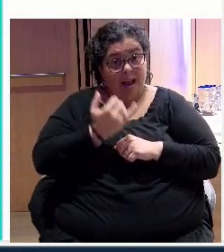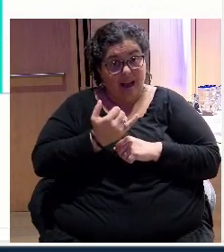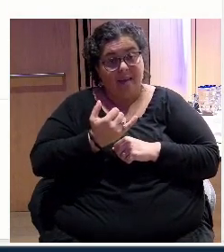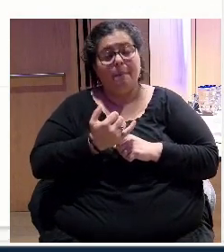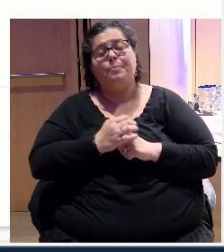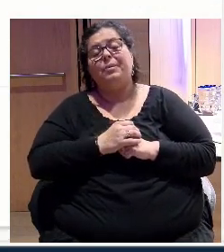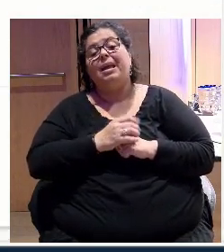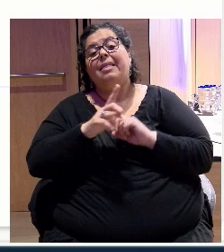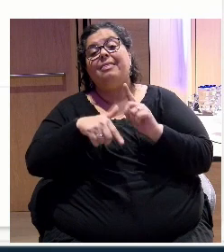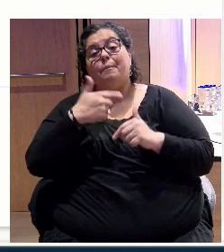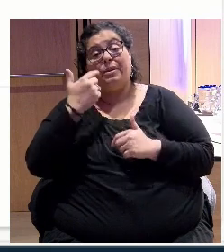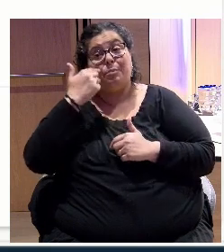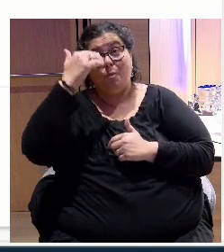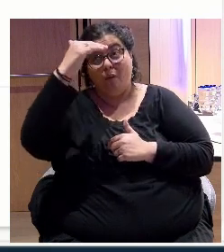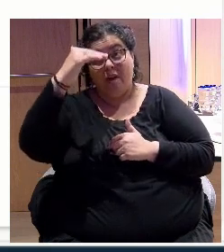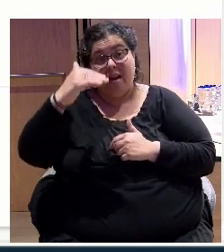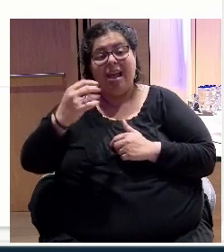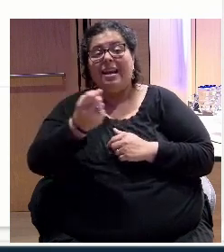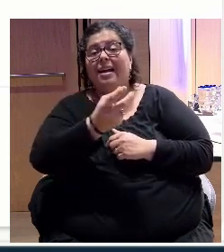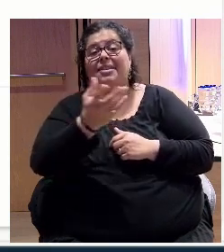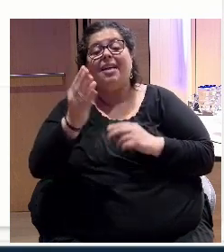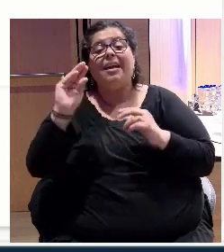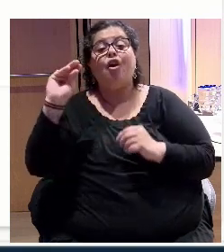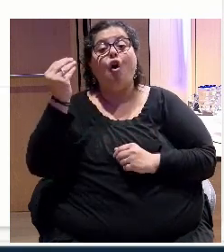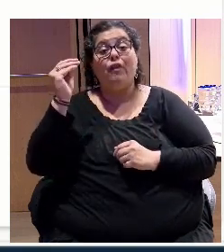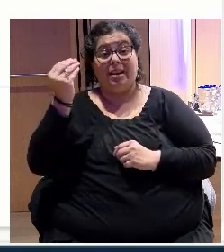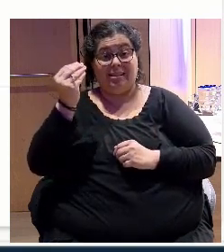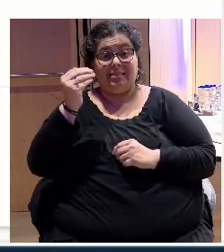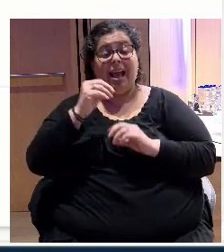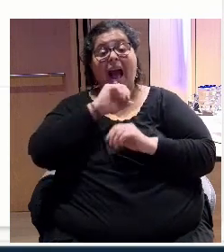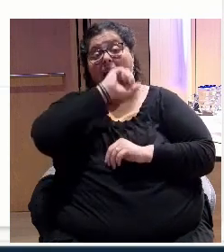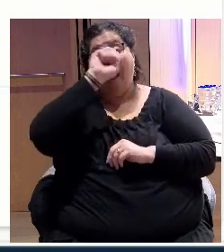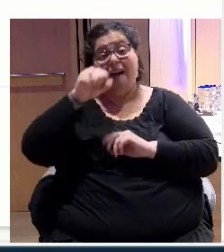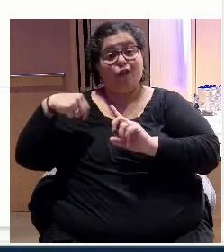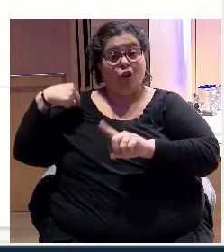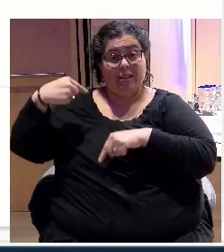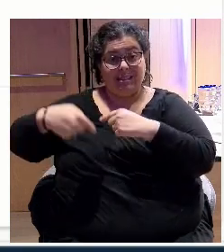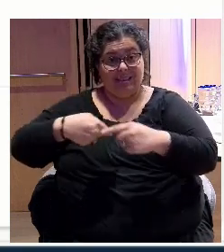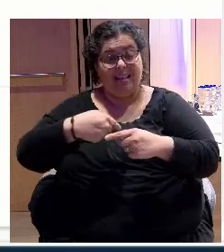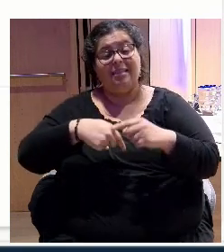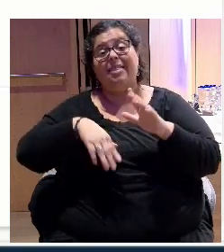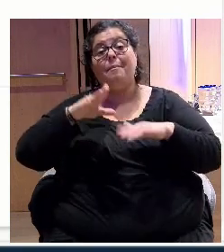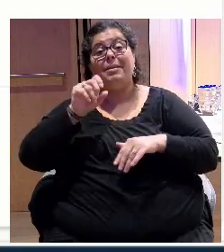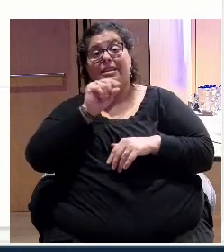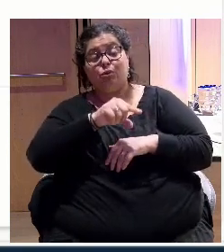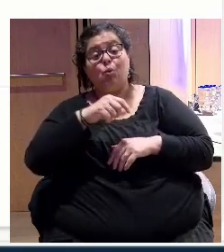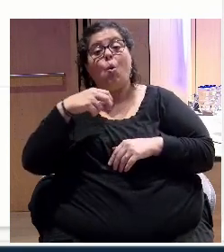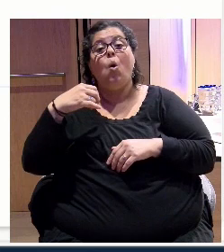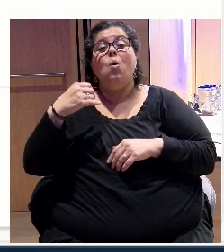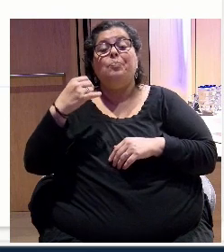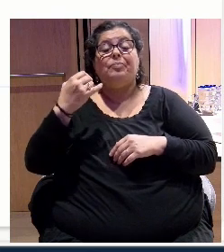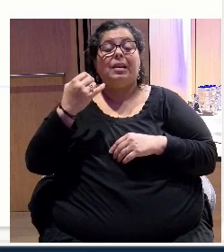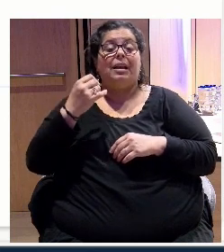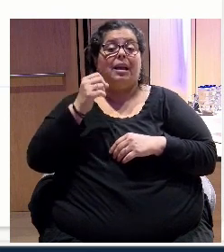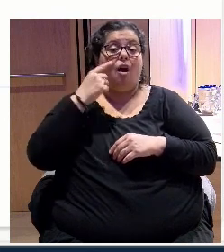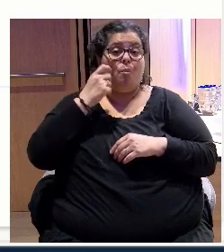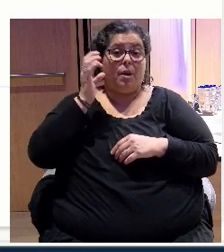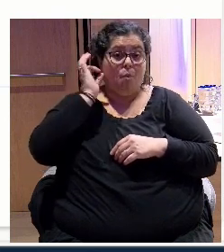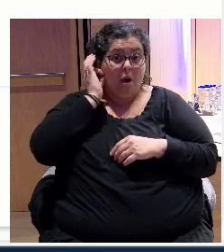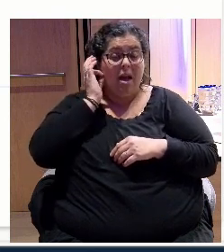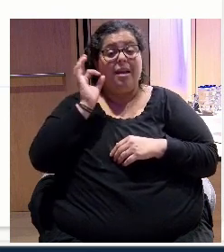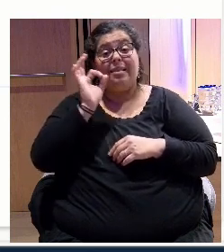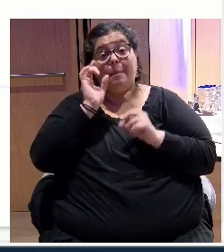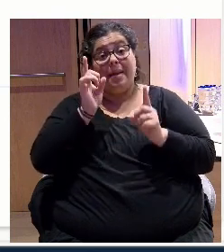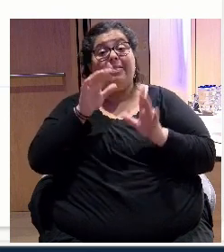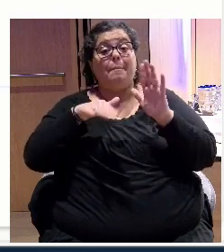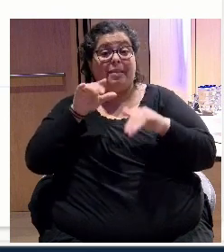Luego tenemos cantidad de jóvenes afrodescendientes según sexo y departamento. Y ustedes ven que dice departamento, pero yo